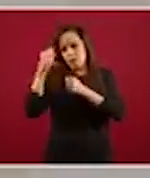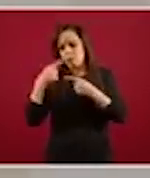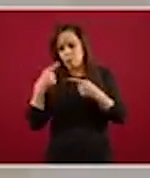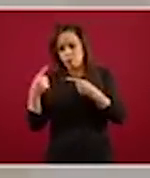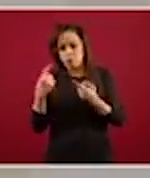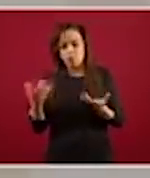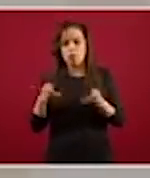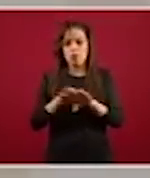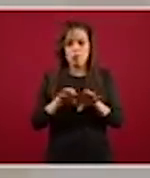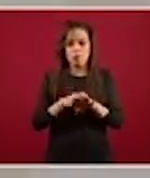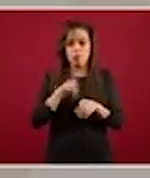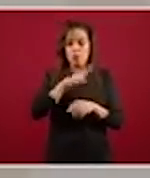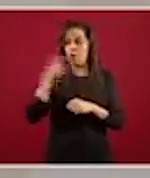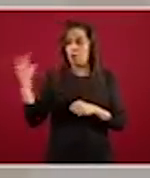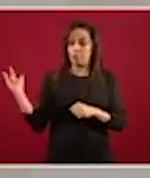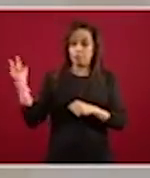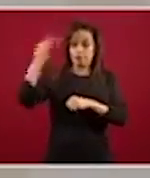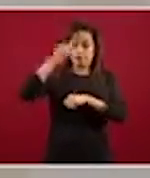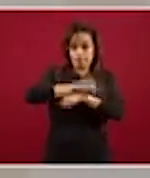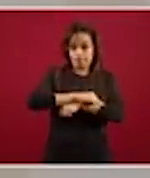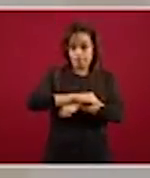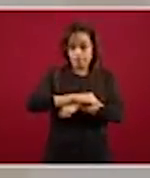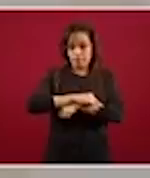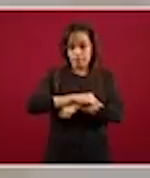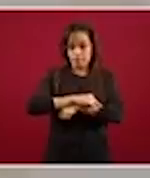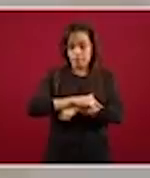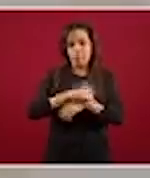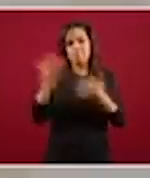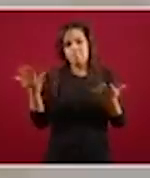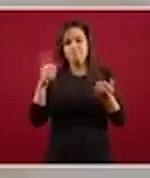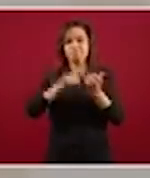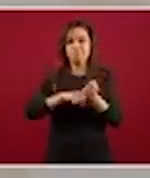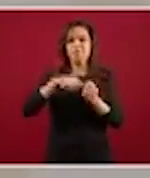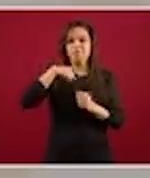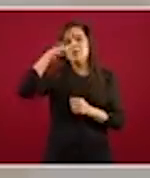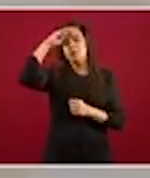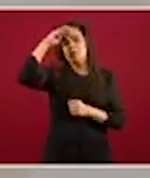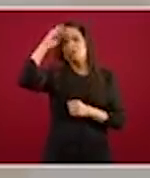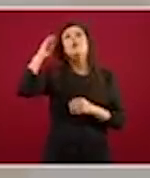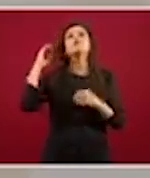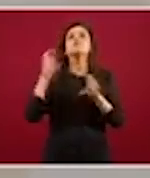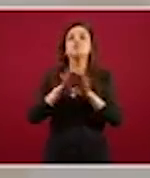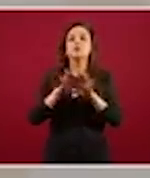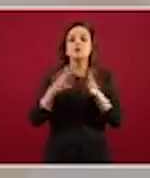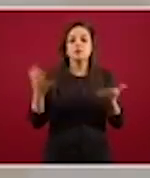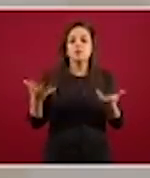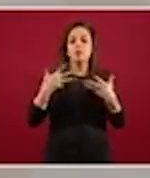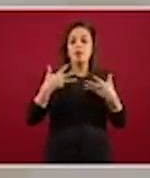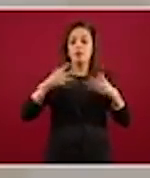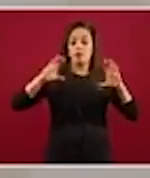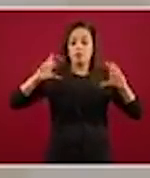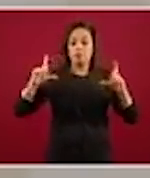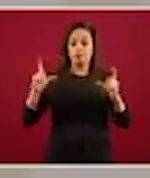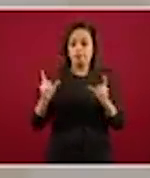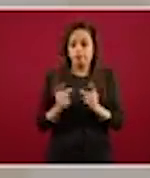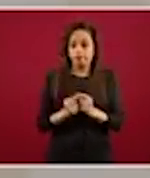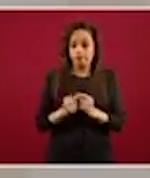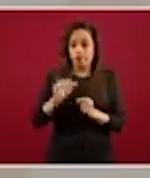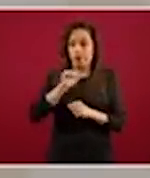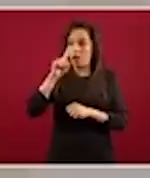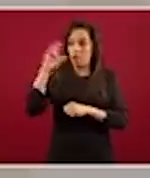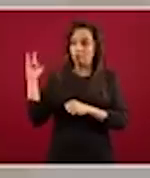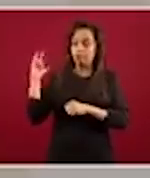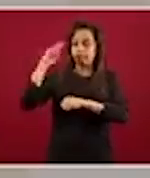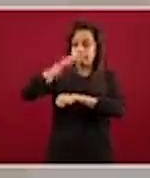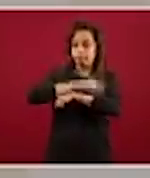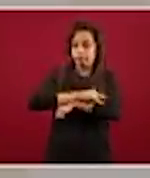cerrando los vuelos, para darnos una idea, hay una reducción agregada de vuelos en el mundo